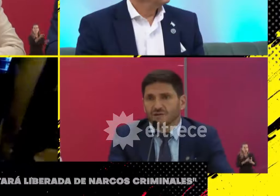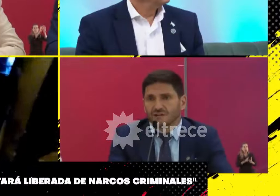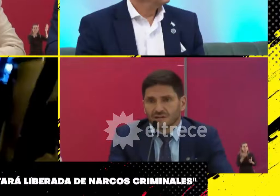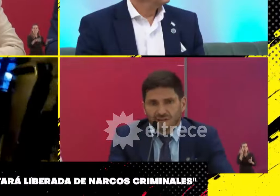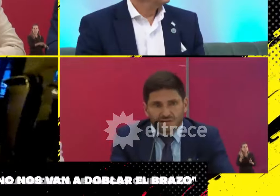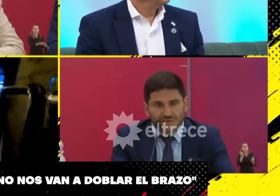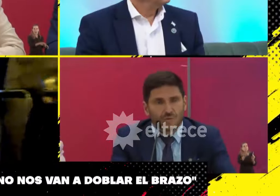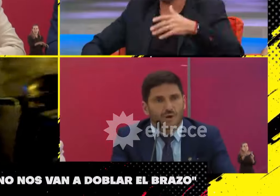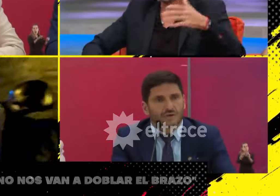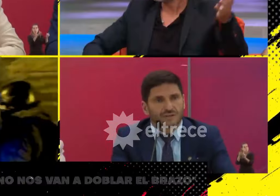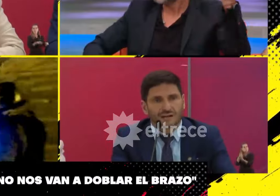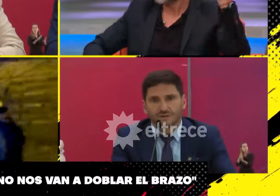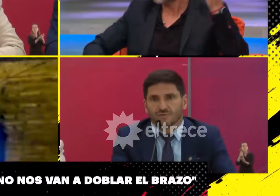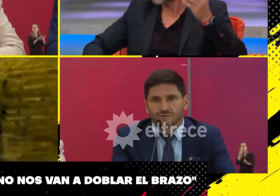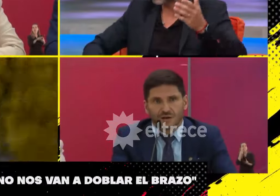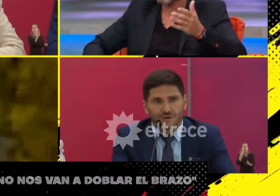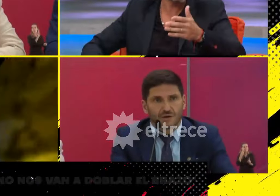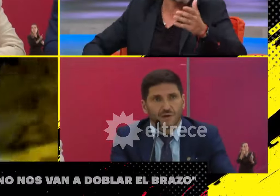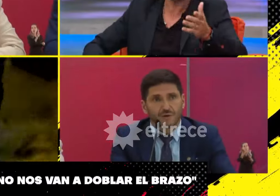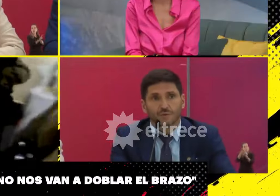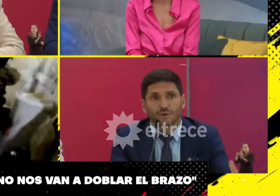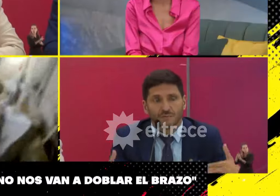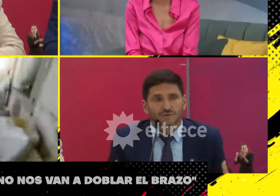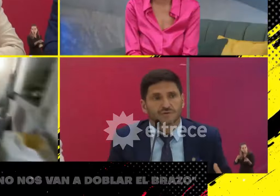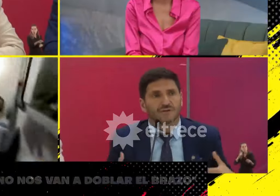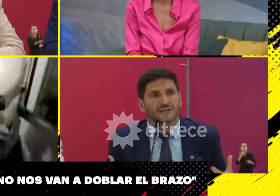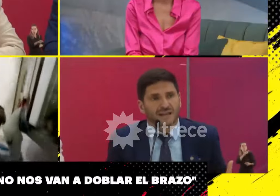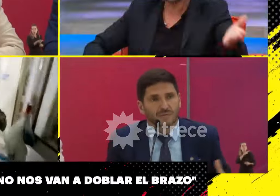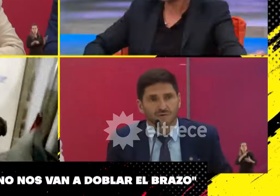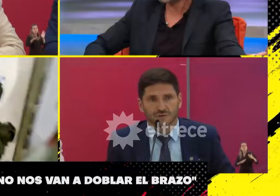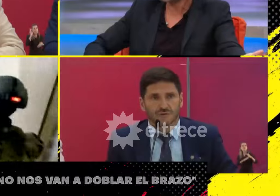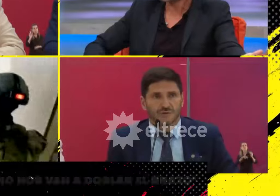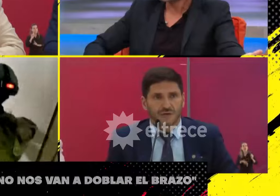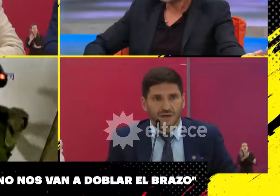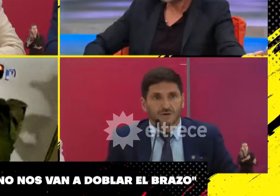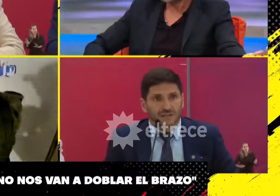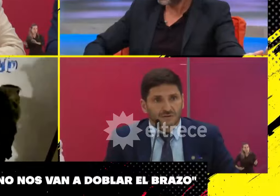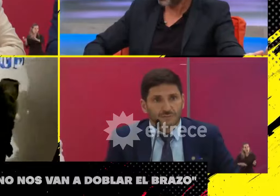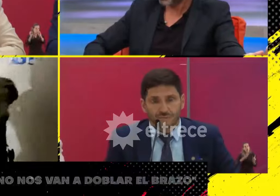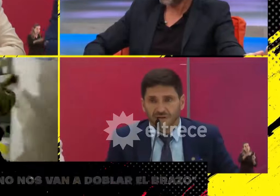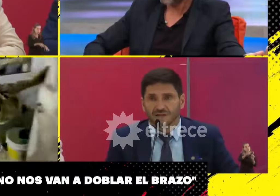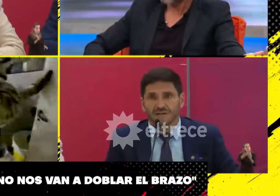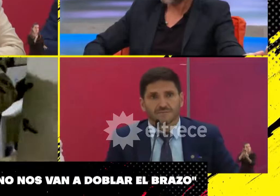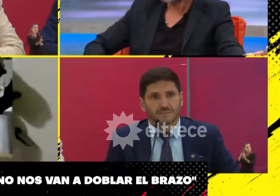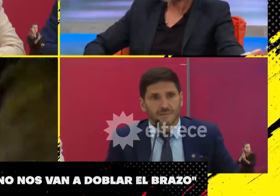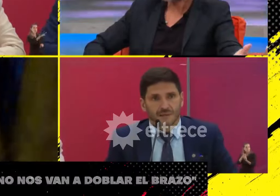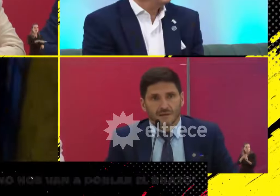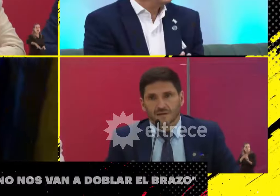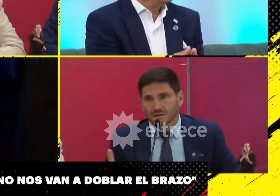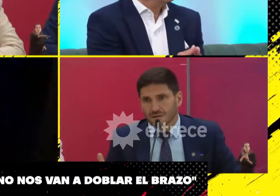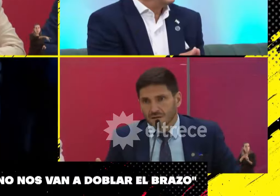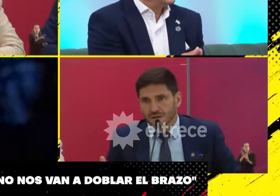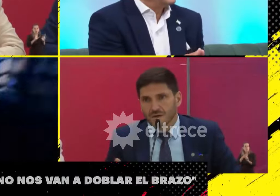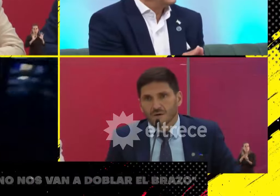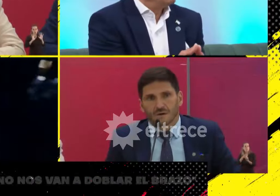tampoco lo justifico, digo, pero bueno, entrenar cosas. Hay intereses en común. Sí, pero ahora lo que pasó el otro día es inadmisible. Obviamente, ya era inadmisible